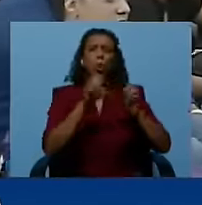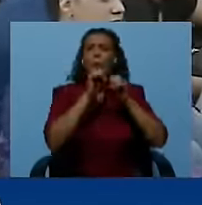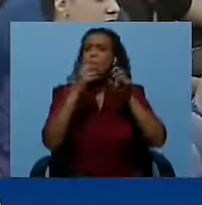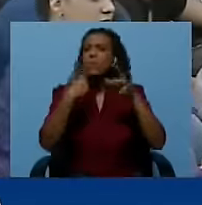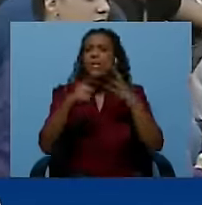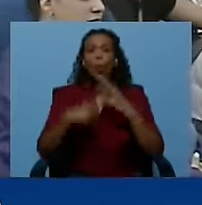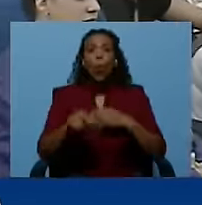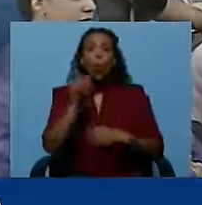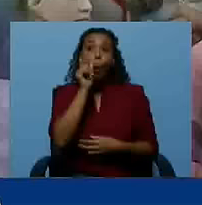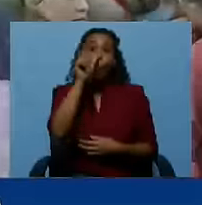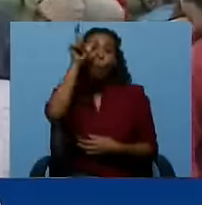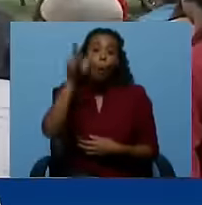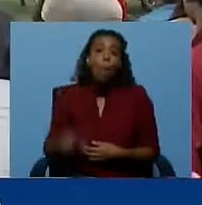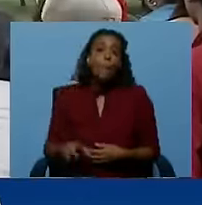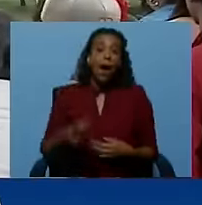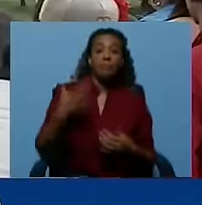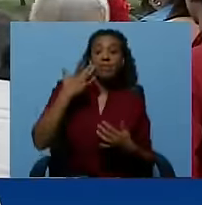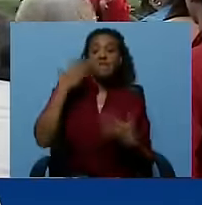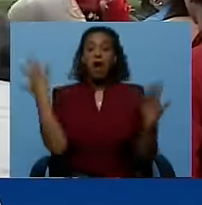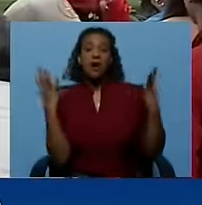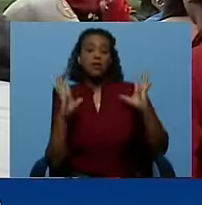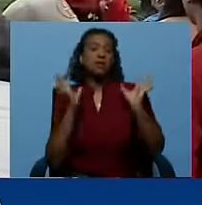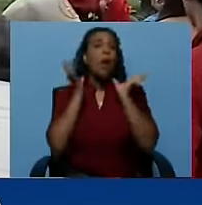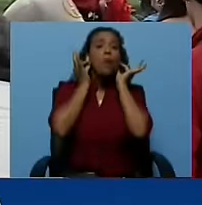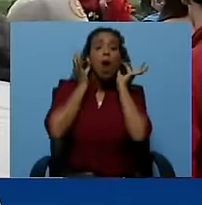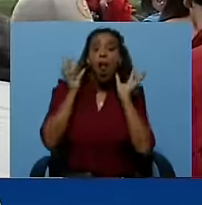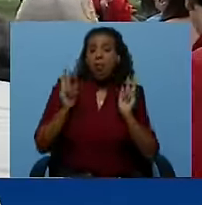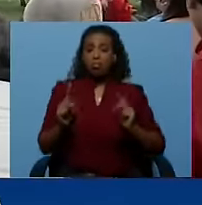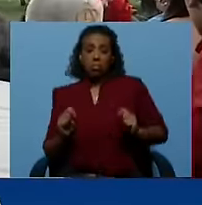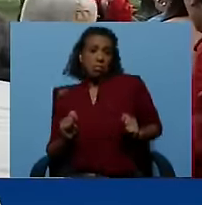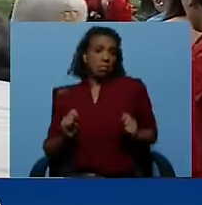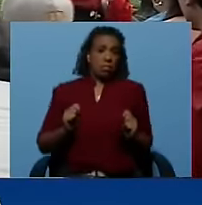Con un tipo que le dicen la divasa,